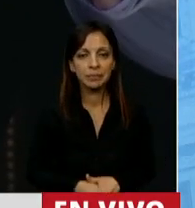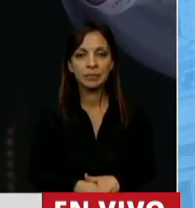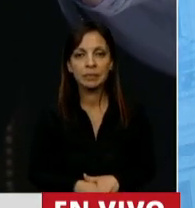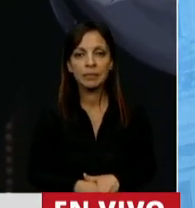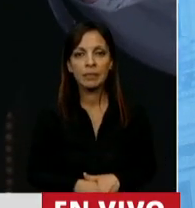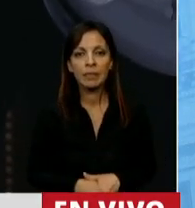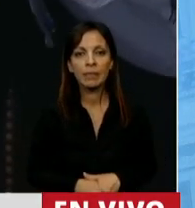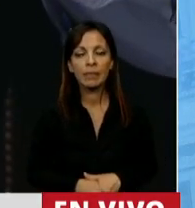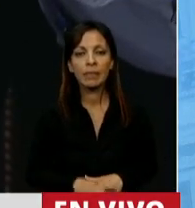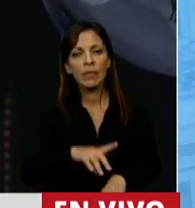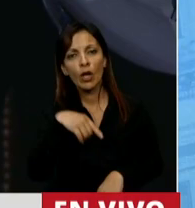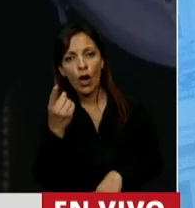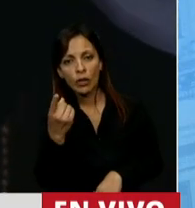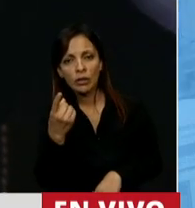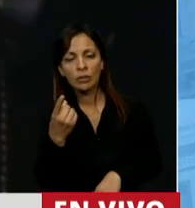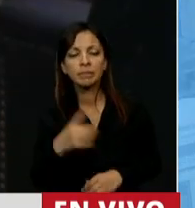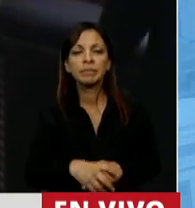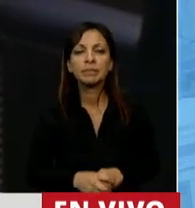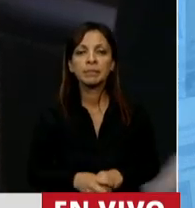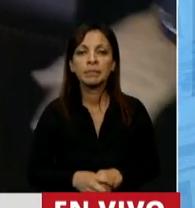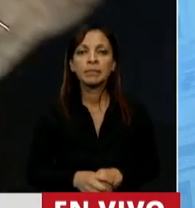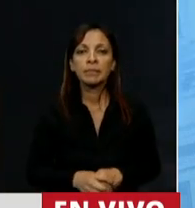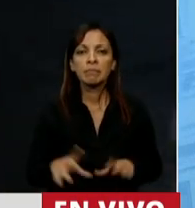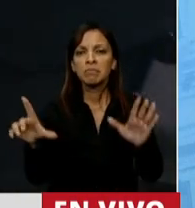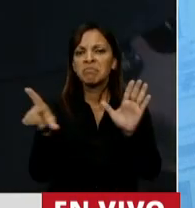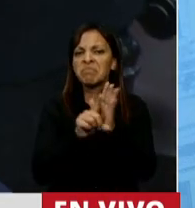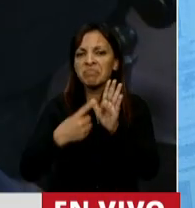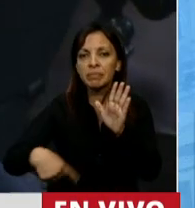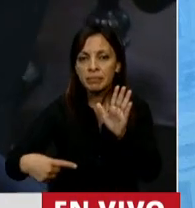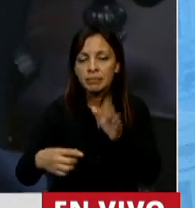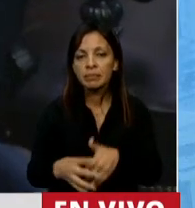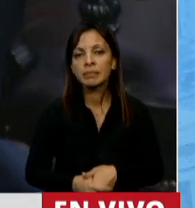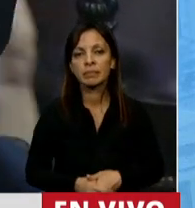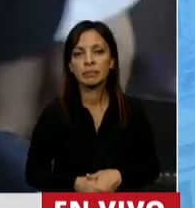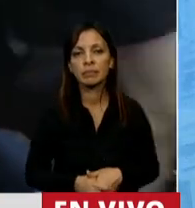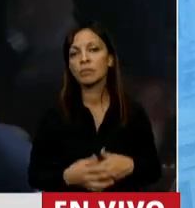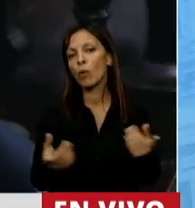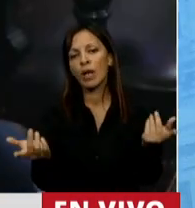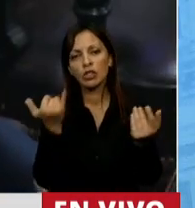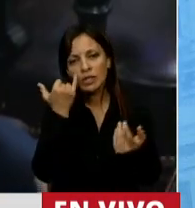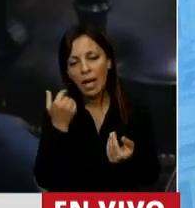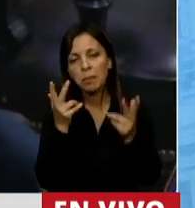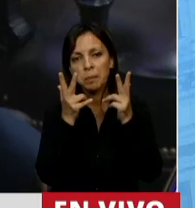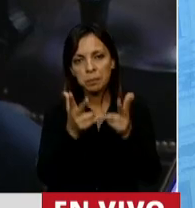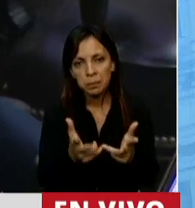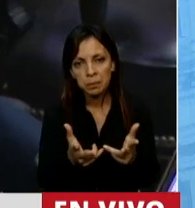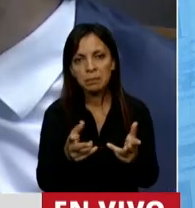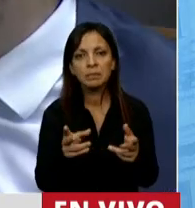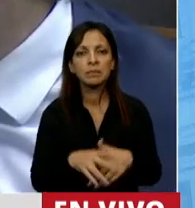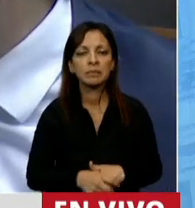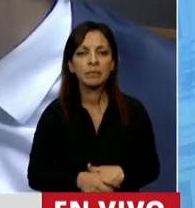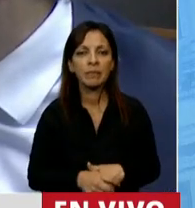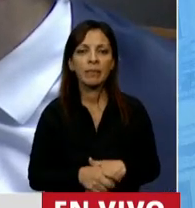La segunda cuestión, ¿de qué estamos legislando? Bueno, obviamente se lo he dicho acá, el tema de